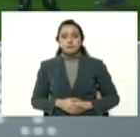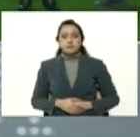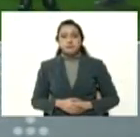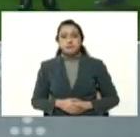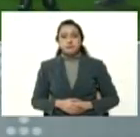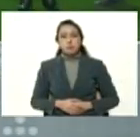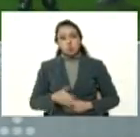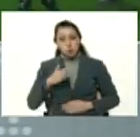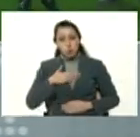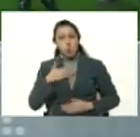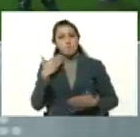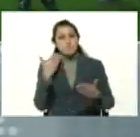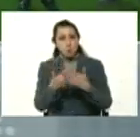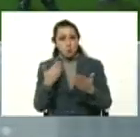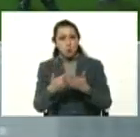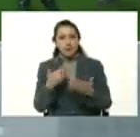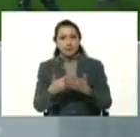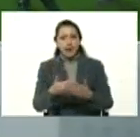Propongo,